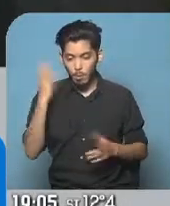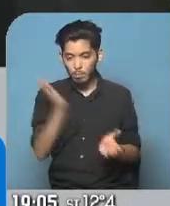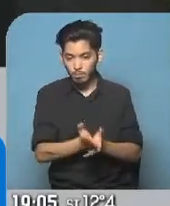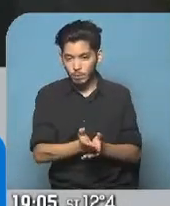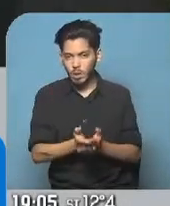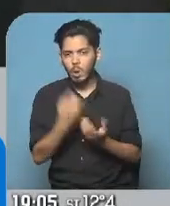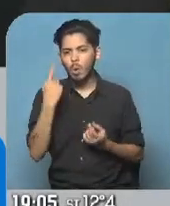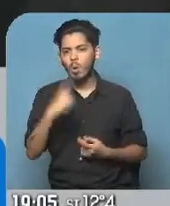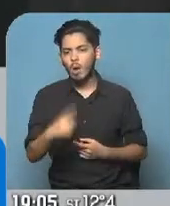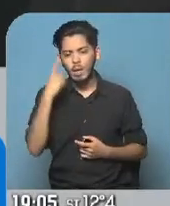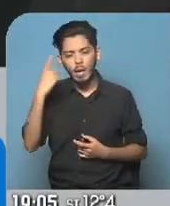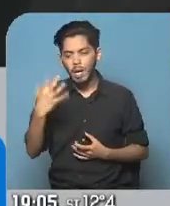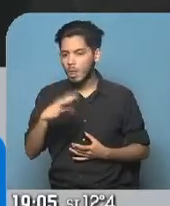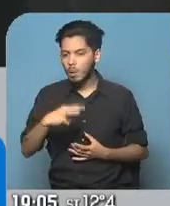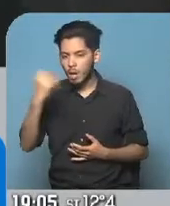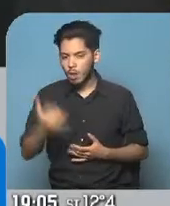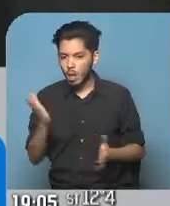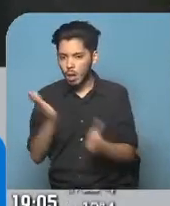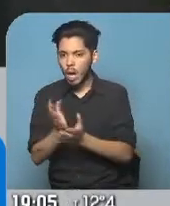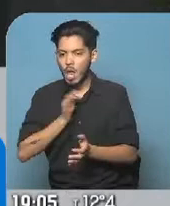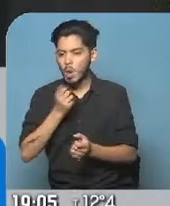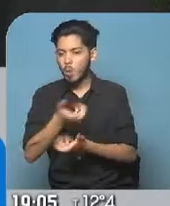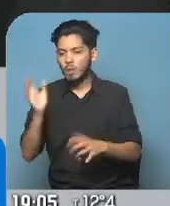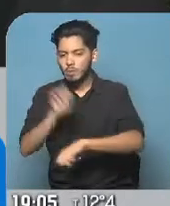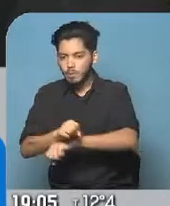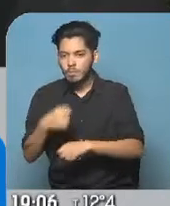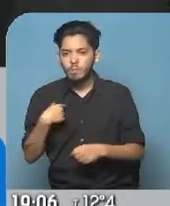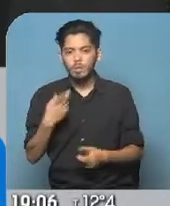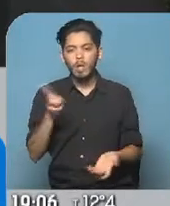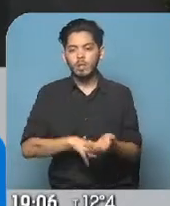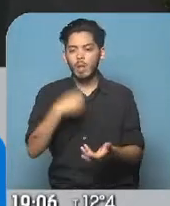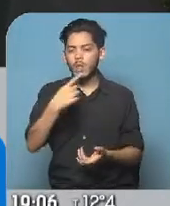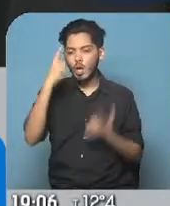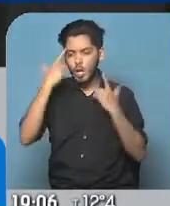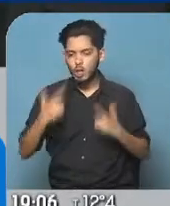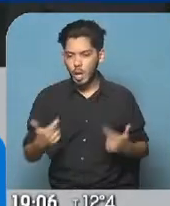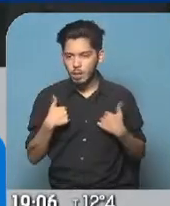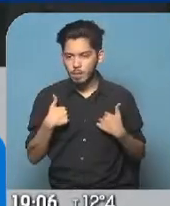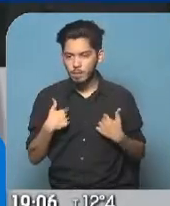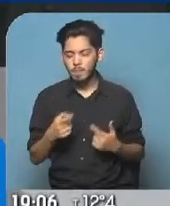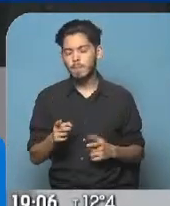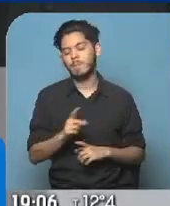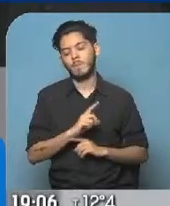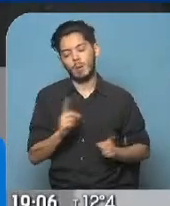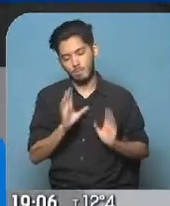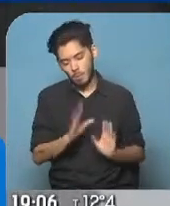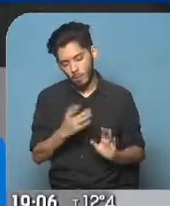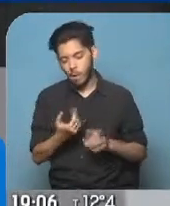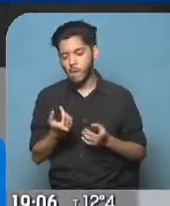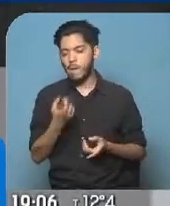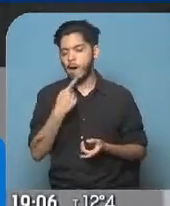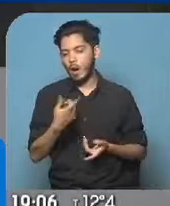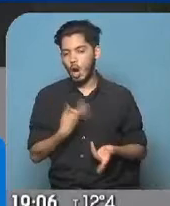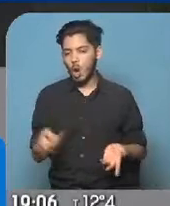qué te pasó cuando dijo en algún momento lagóstena ratificó que soy inocente cuando dijo ratificó que soy inocente